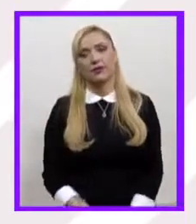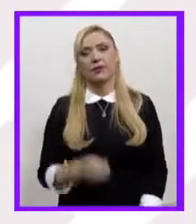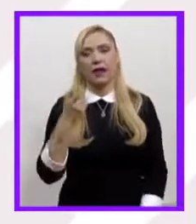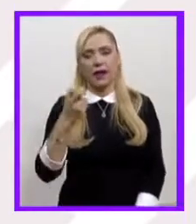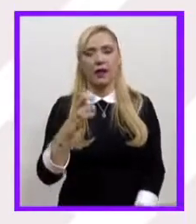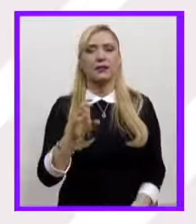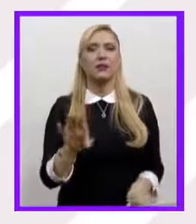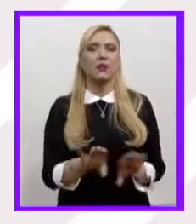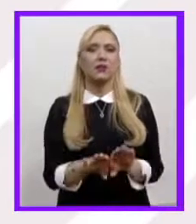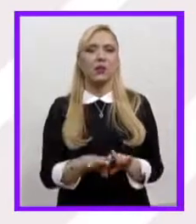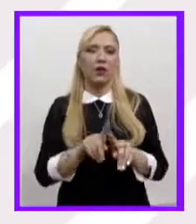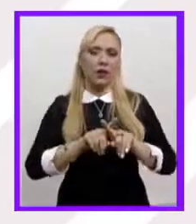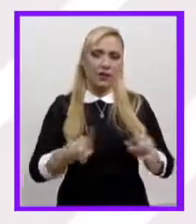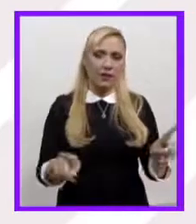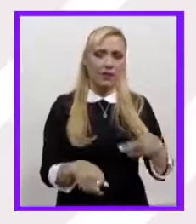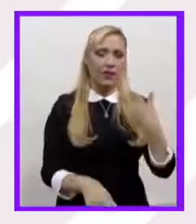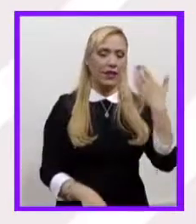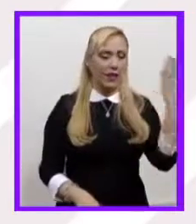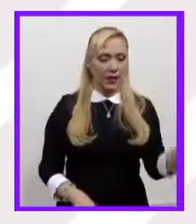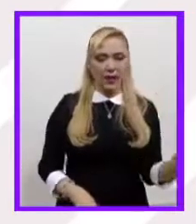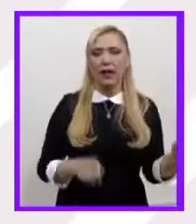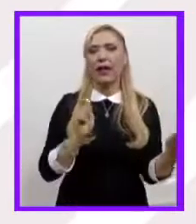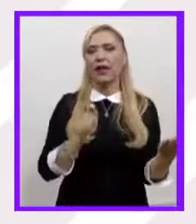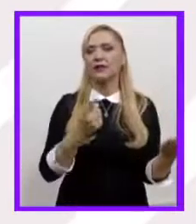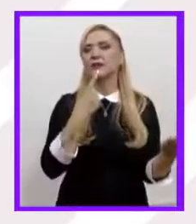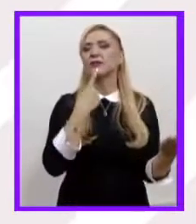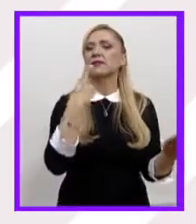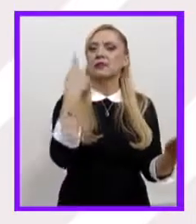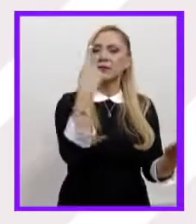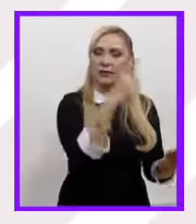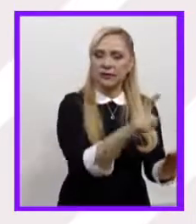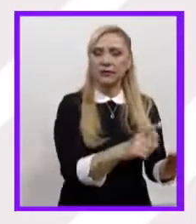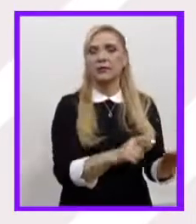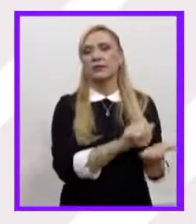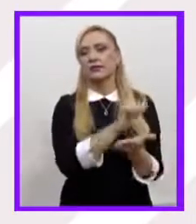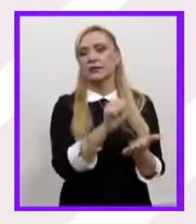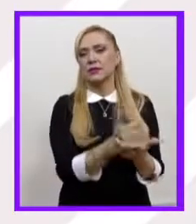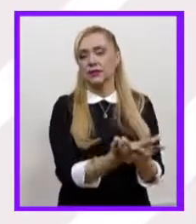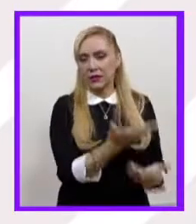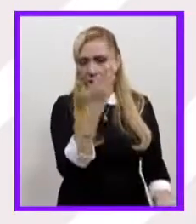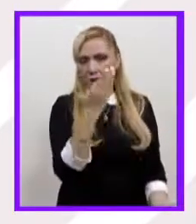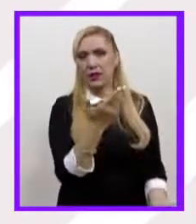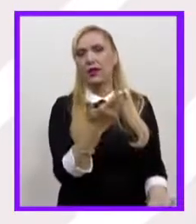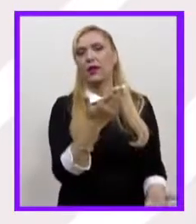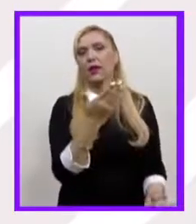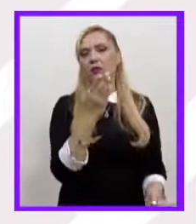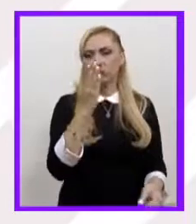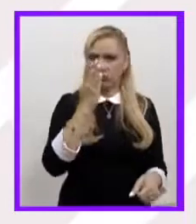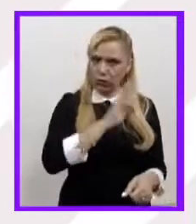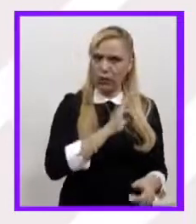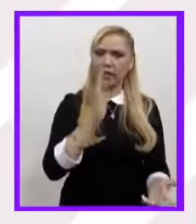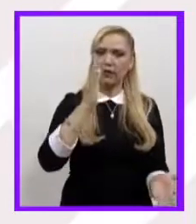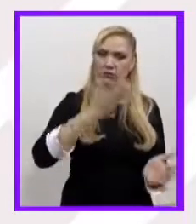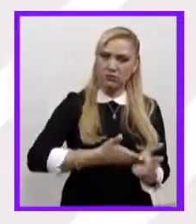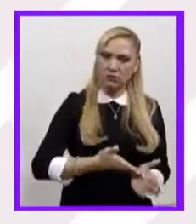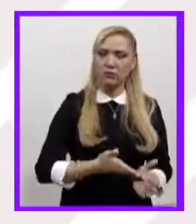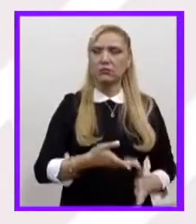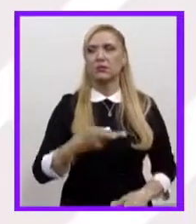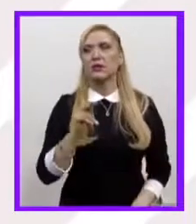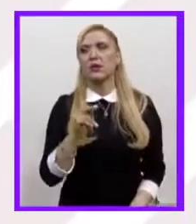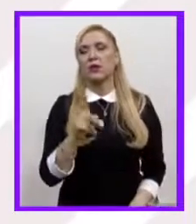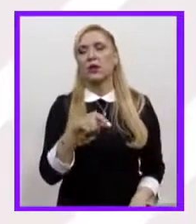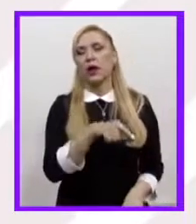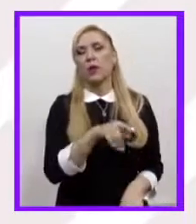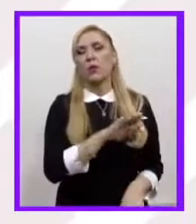de lo administrativo, que es la otra rama, ¿no? Que es efectivamente sancionatoria, pero que aquí sí hay un enfoque